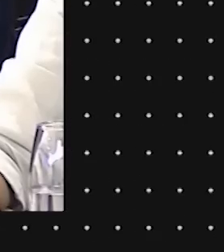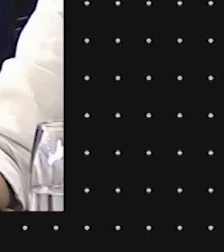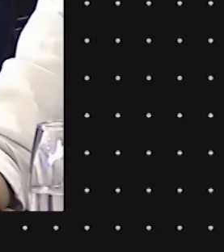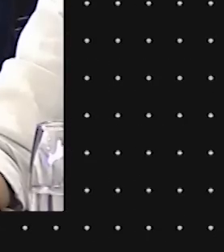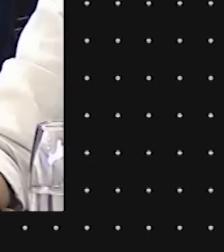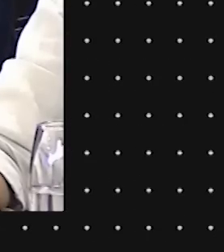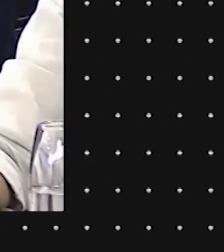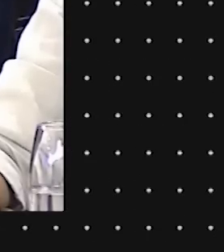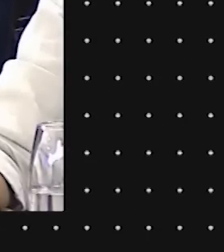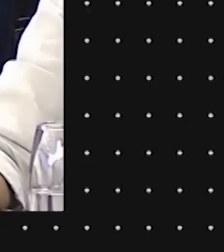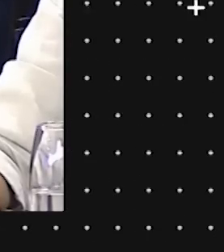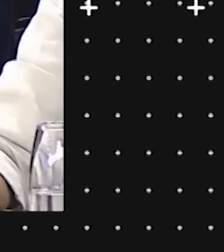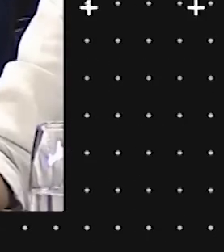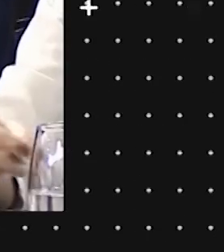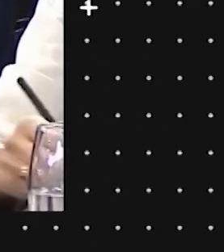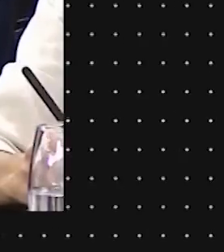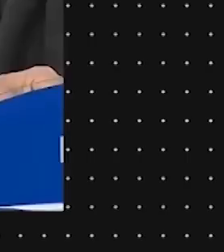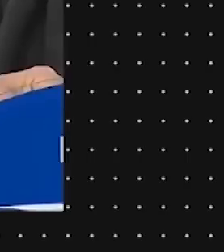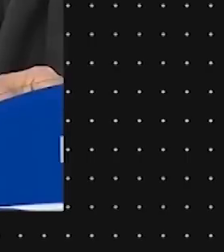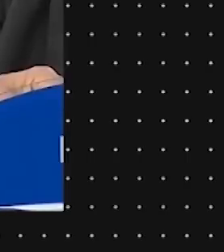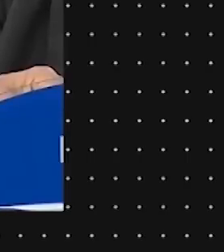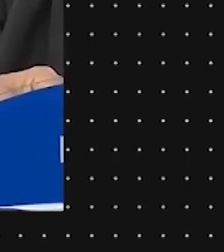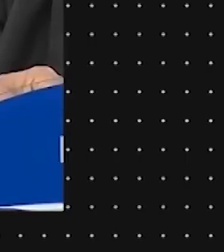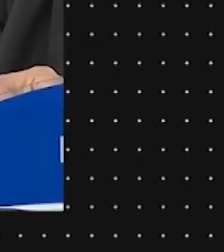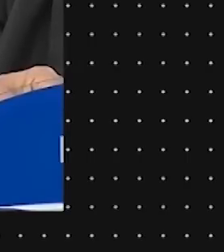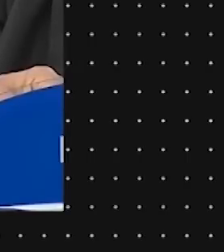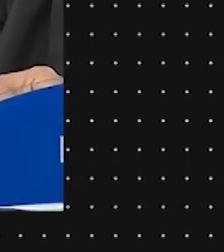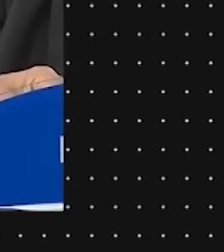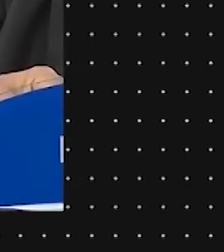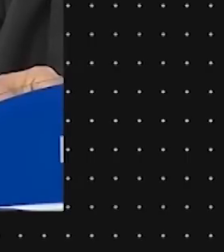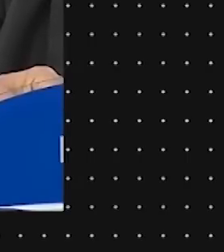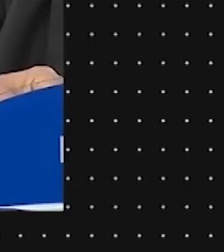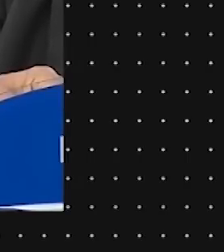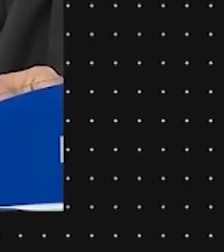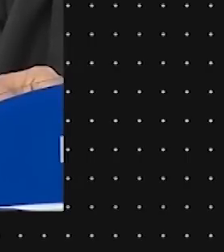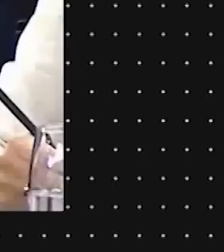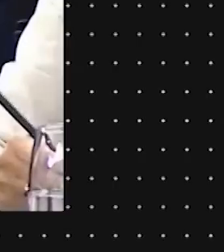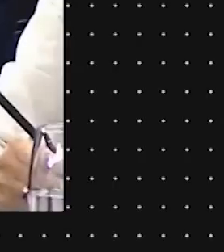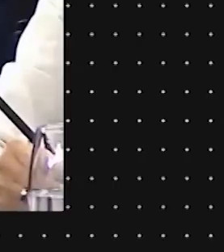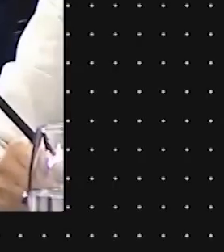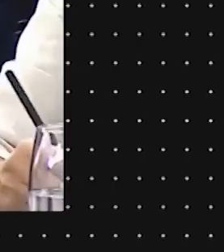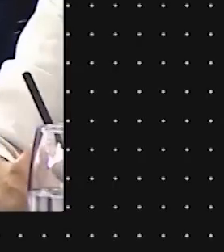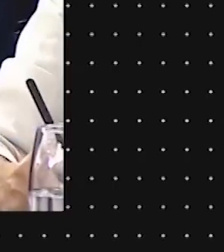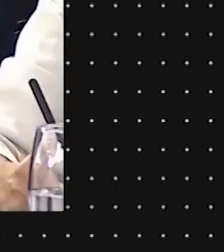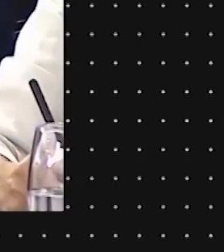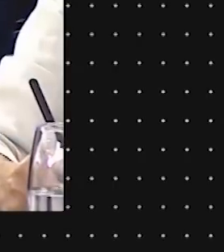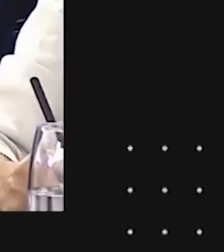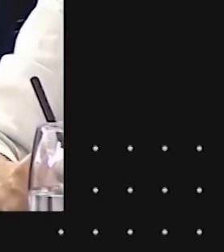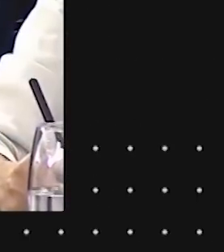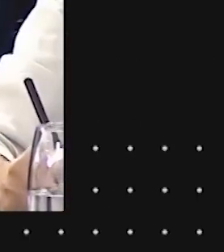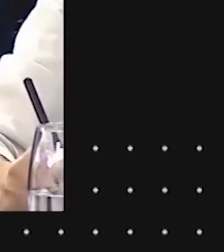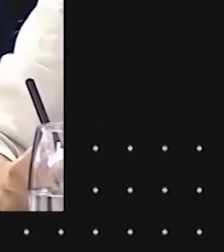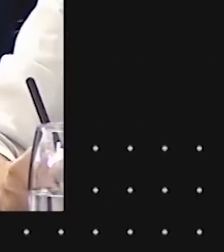Y sé que Brasil está en eso para poder culminar entre otras cosas porque necesitamos credibilidad